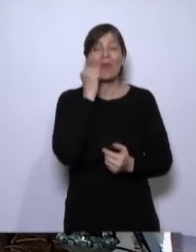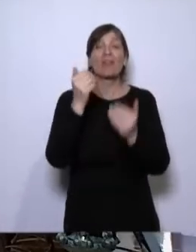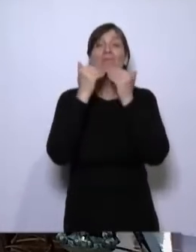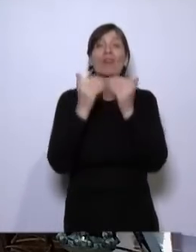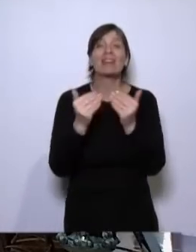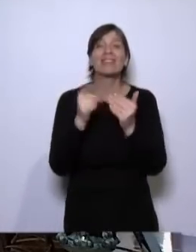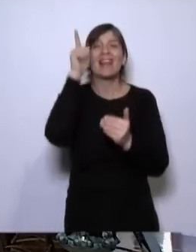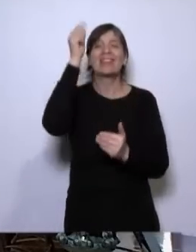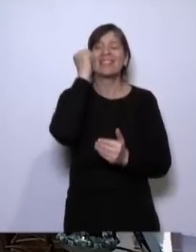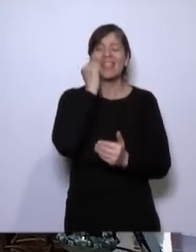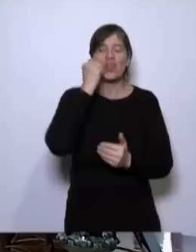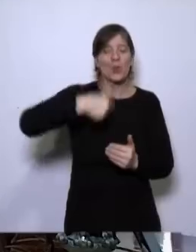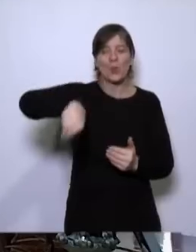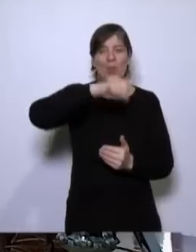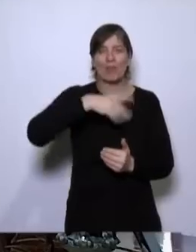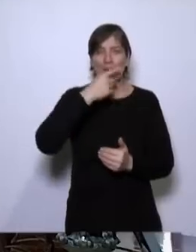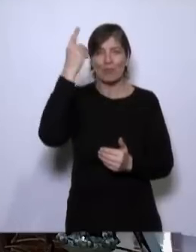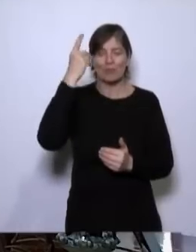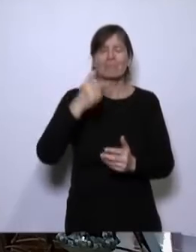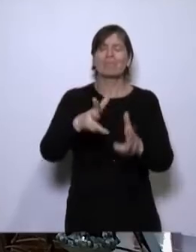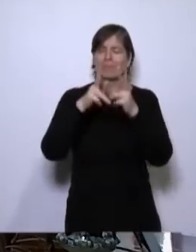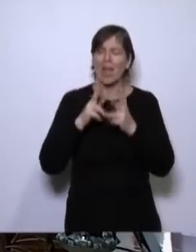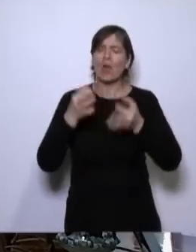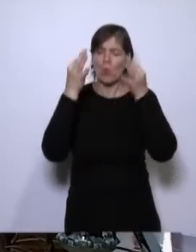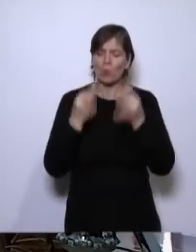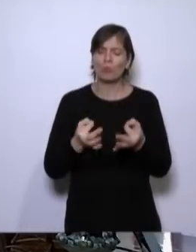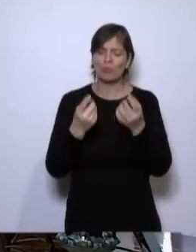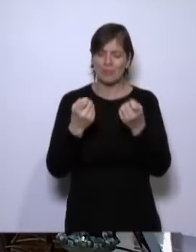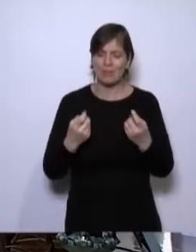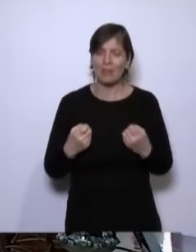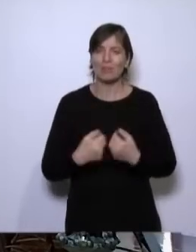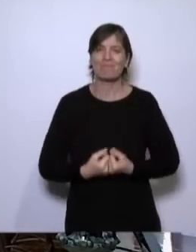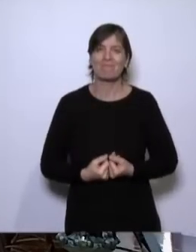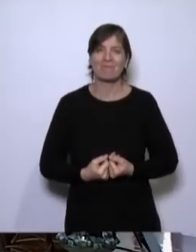Demos gracias al Señor nuestro Dios.